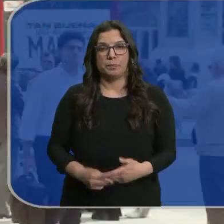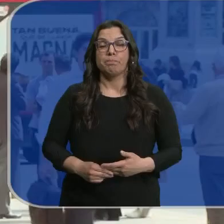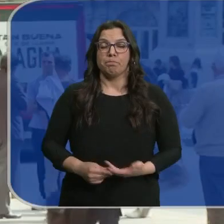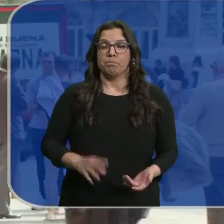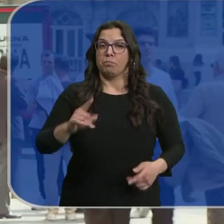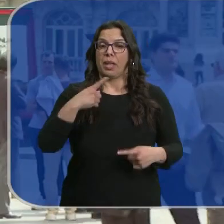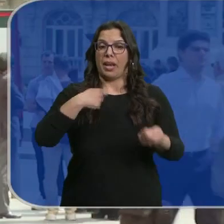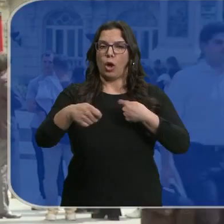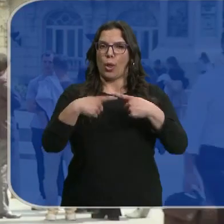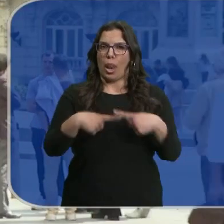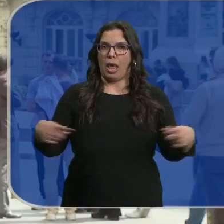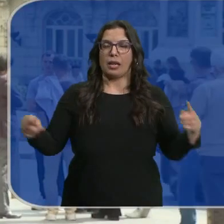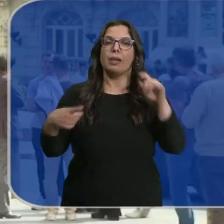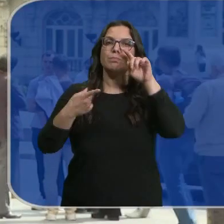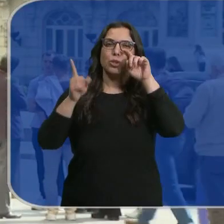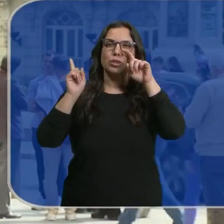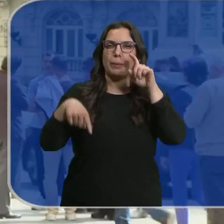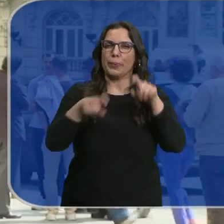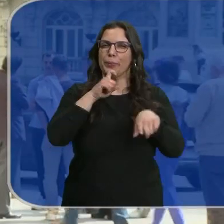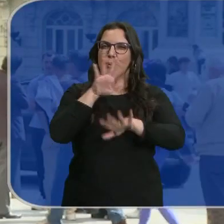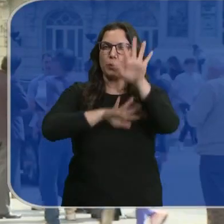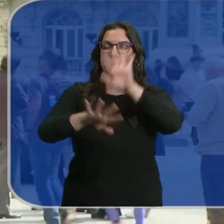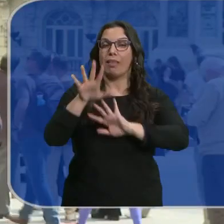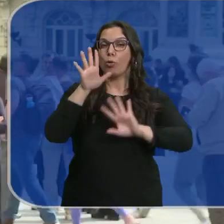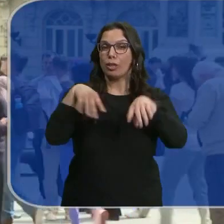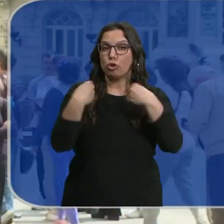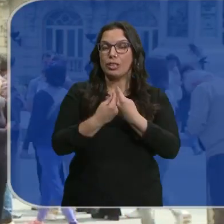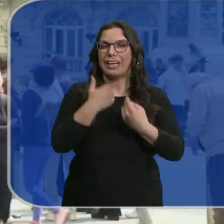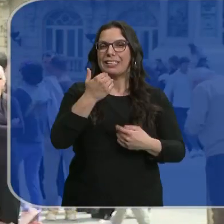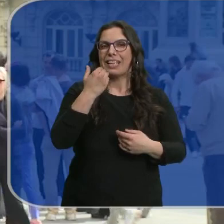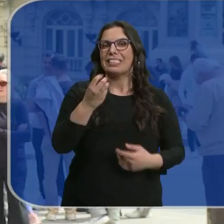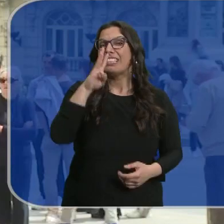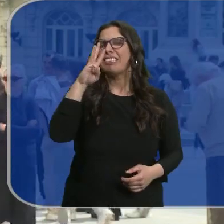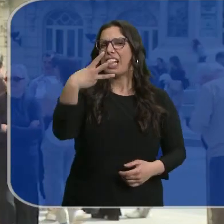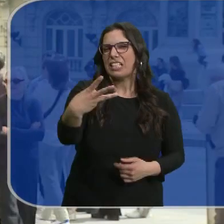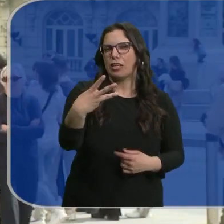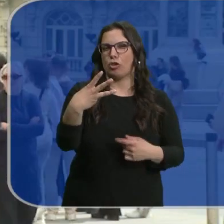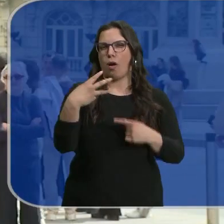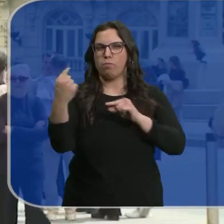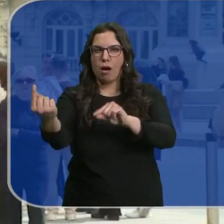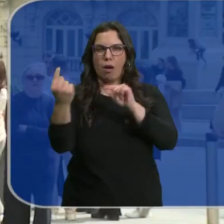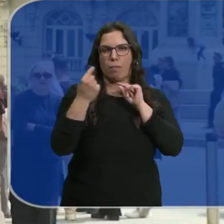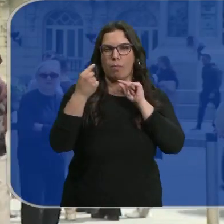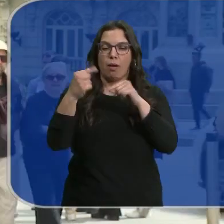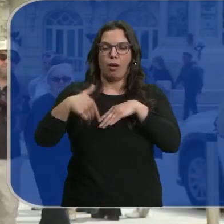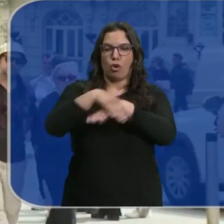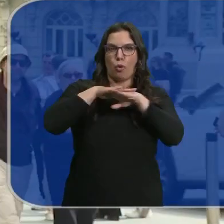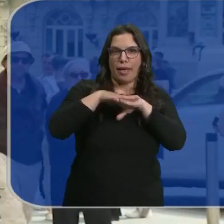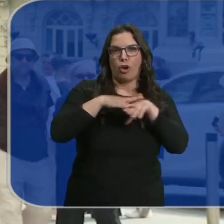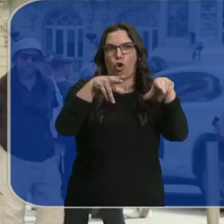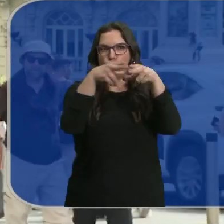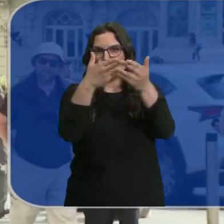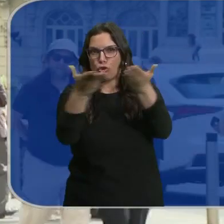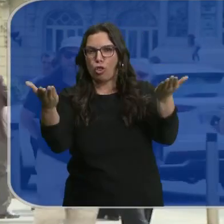Sí, una negociación bastante larga pero también muy complicada porque en total han sido casi tres años de tiras y aflojas entre el Gobierno y sus